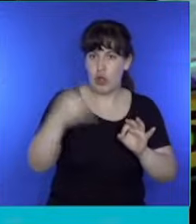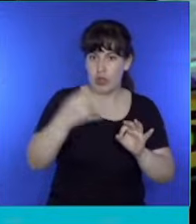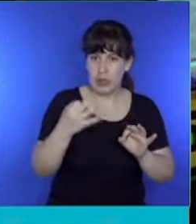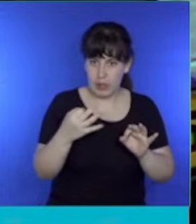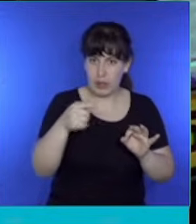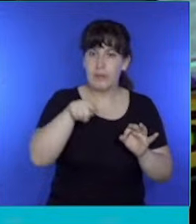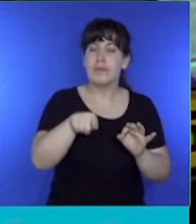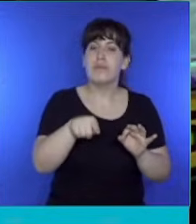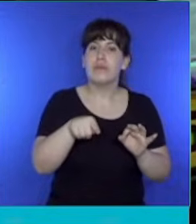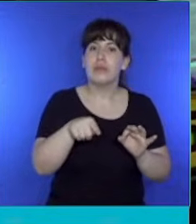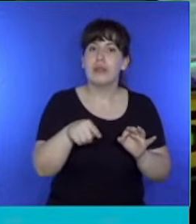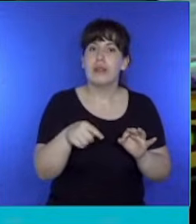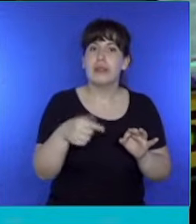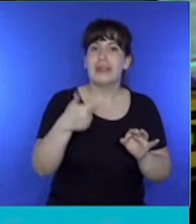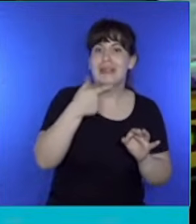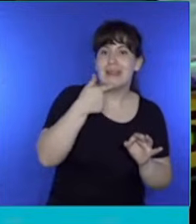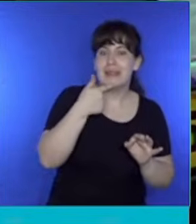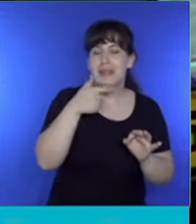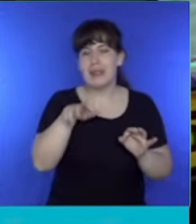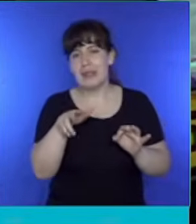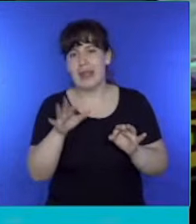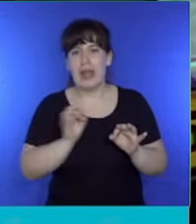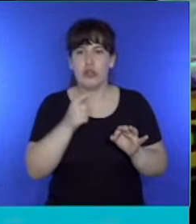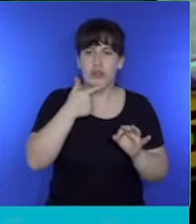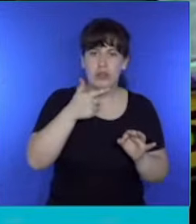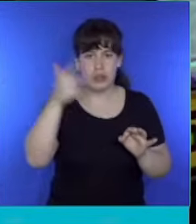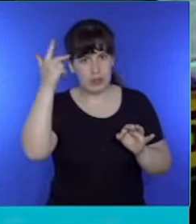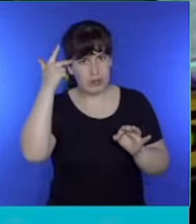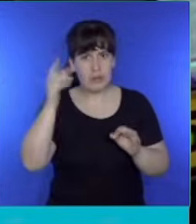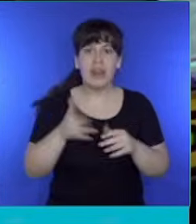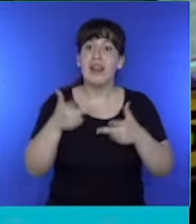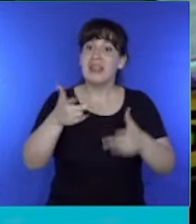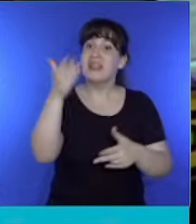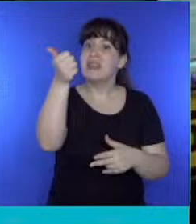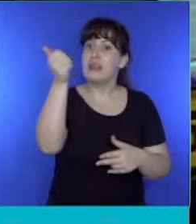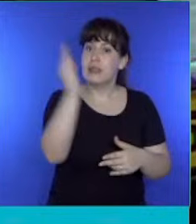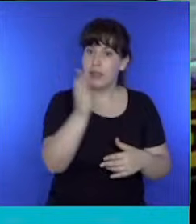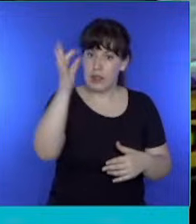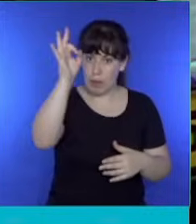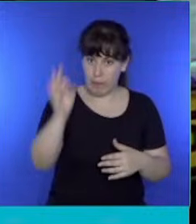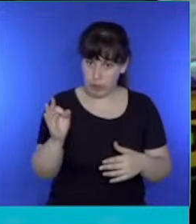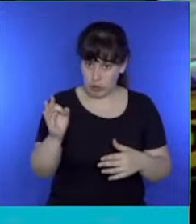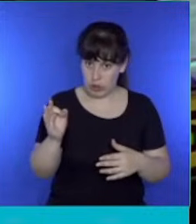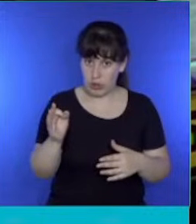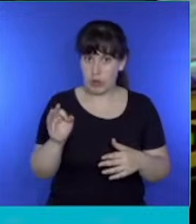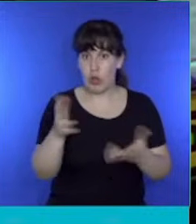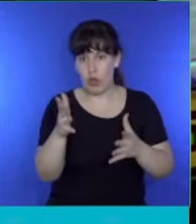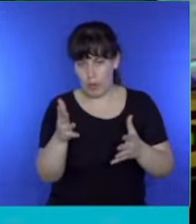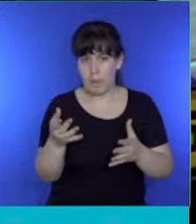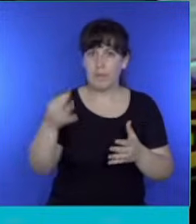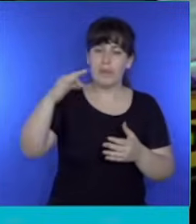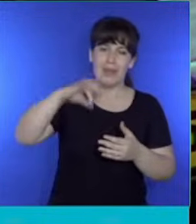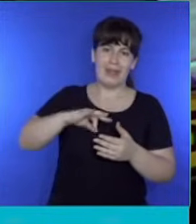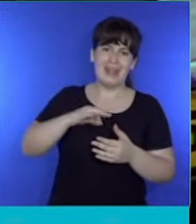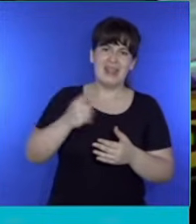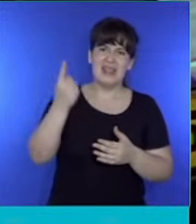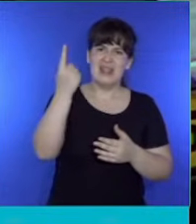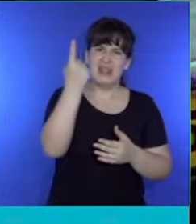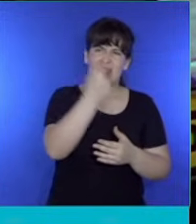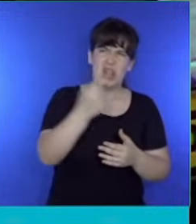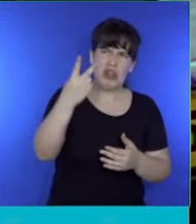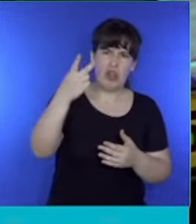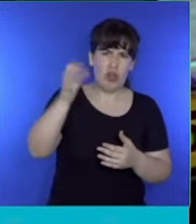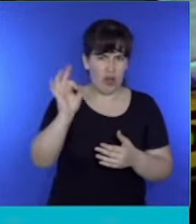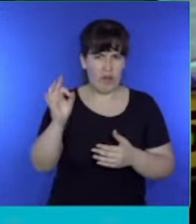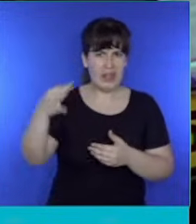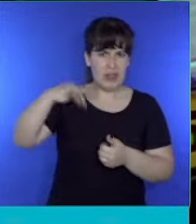18 decía que iban a cobrar el 60% del promedio de las últimas